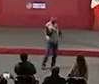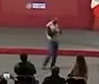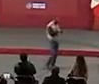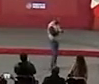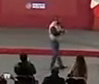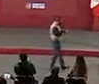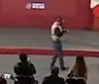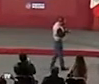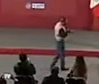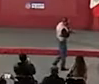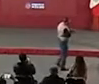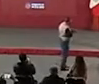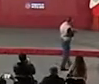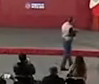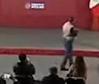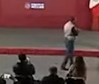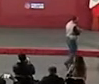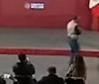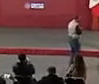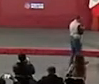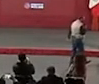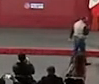Sentados.